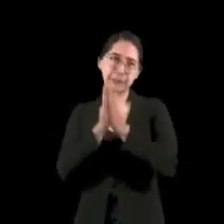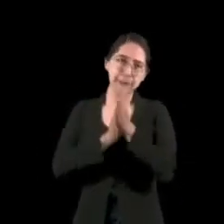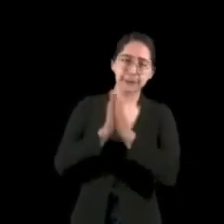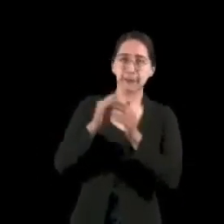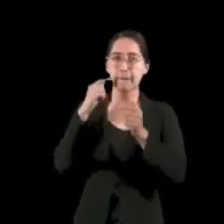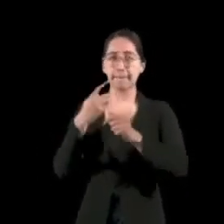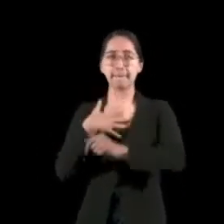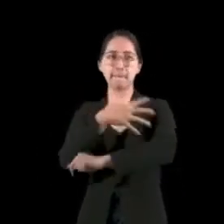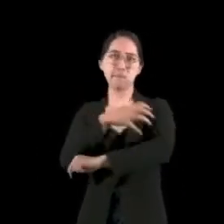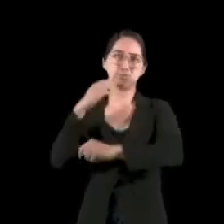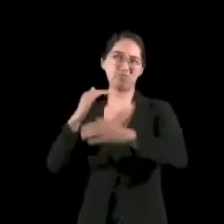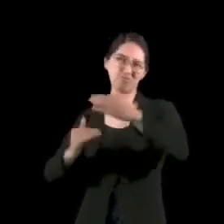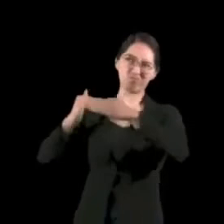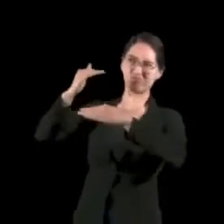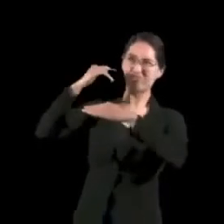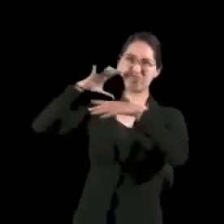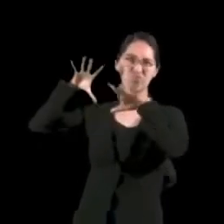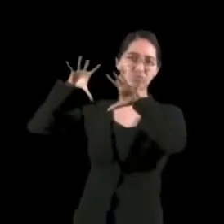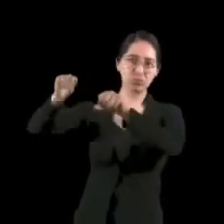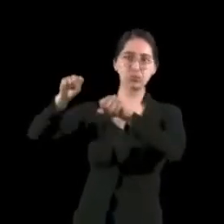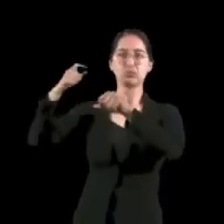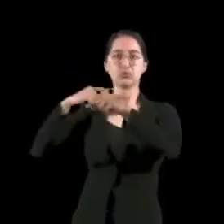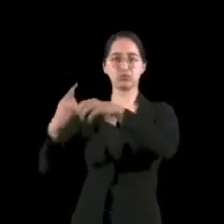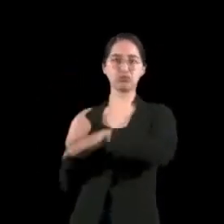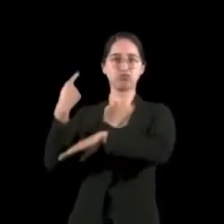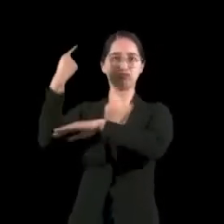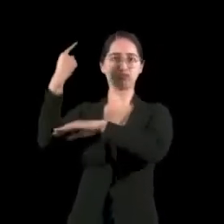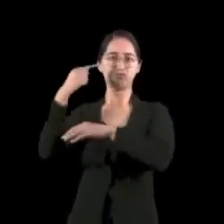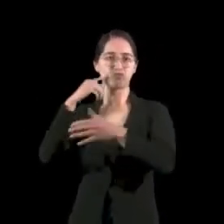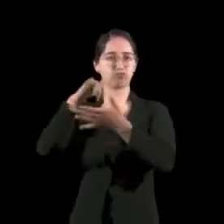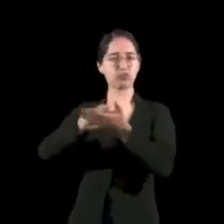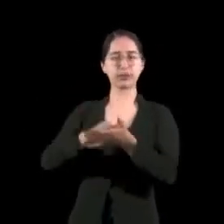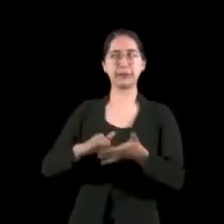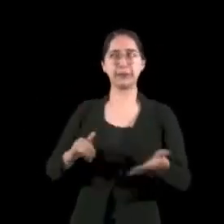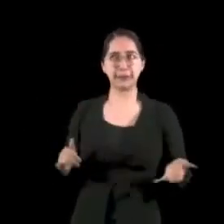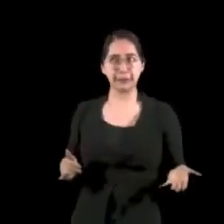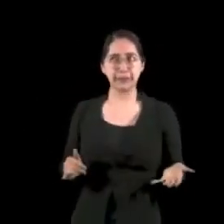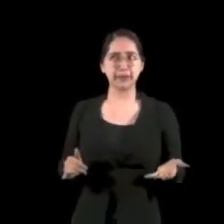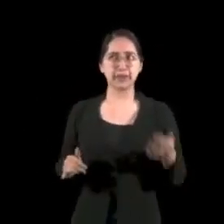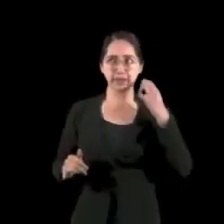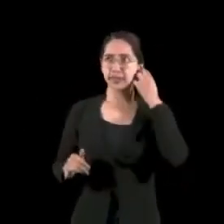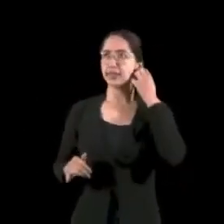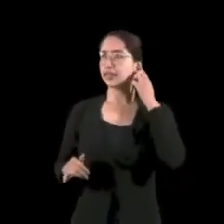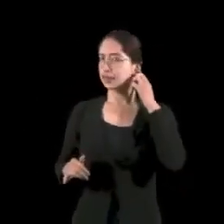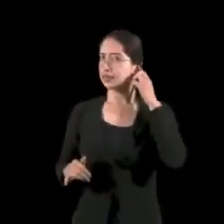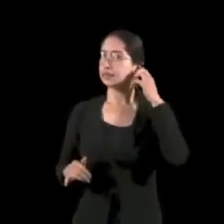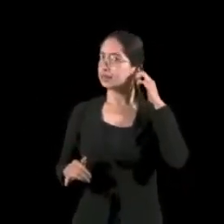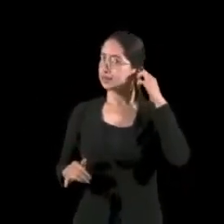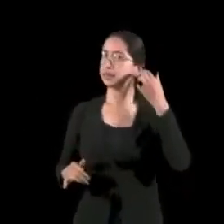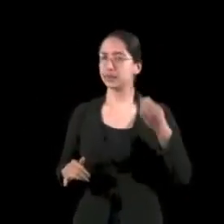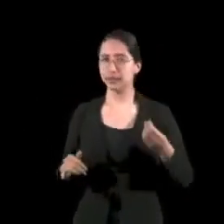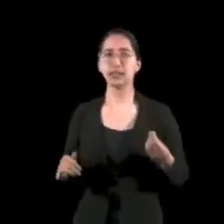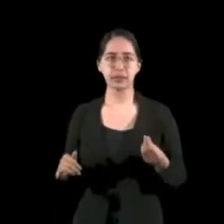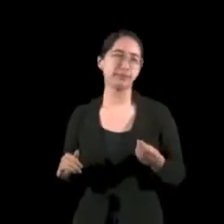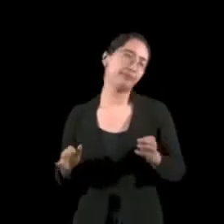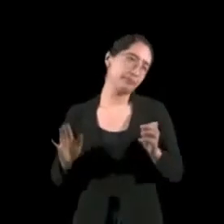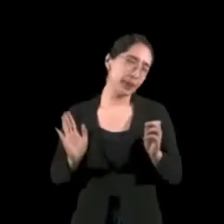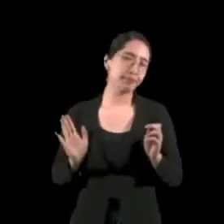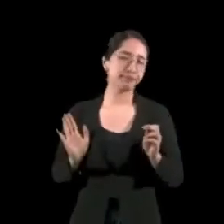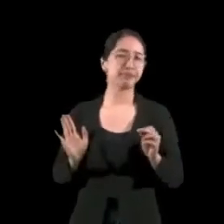con toda esa mortandad y con toda la destrucción de por medio? Creo que hubiera sido también muy frustrante. Pero